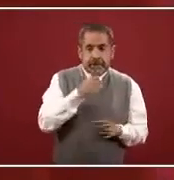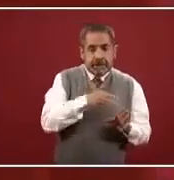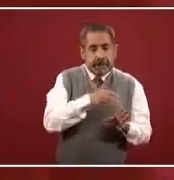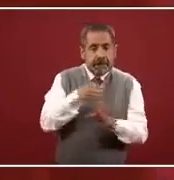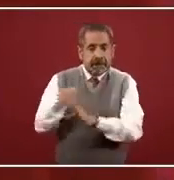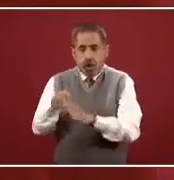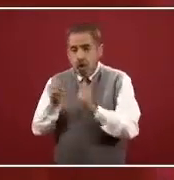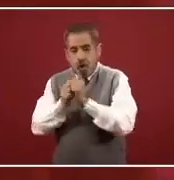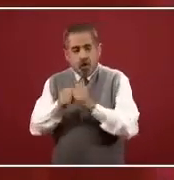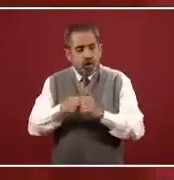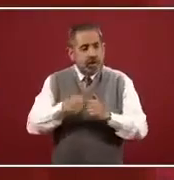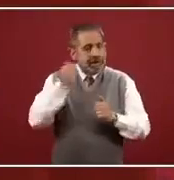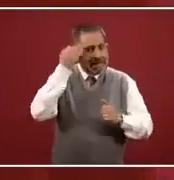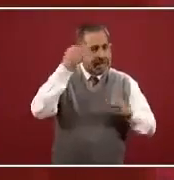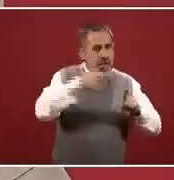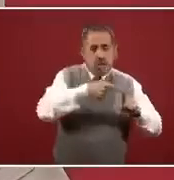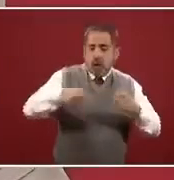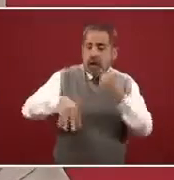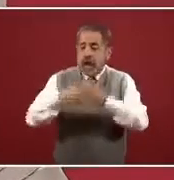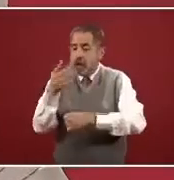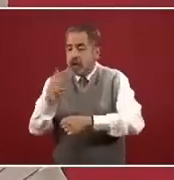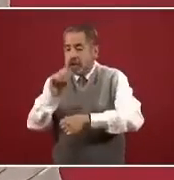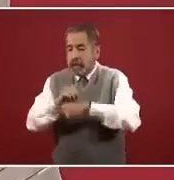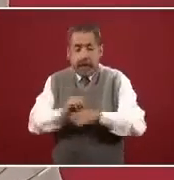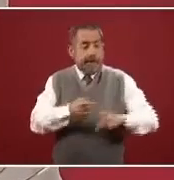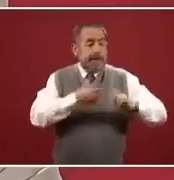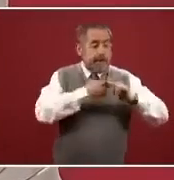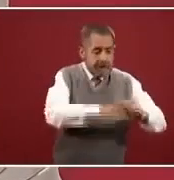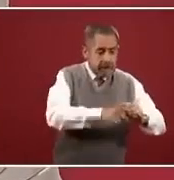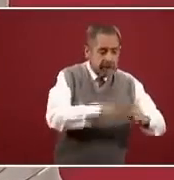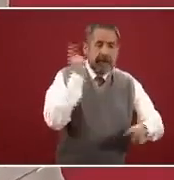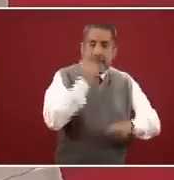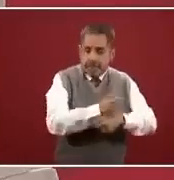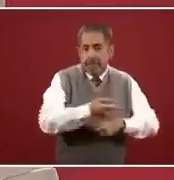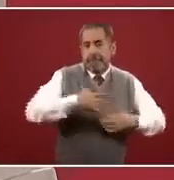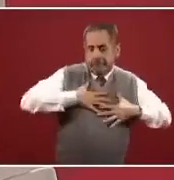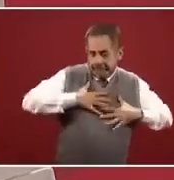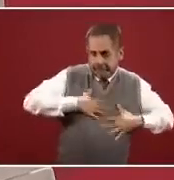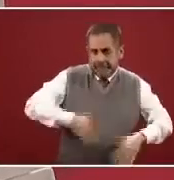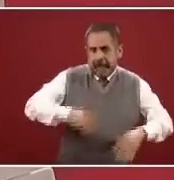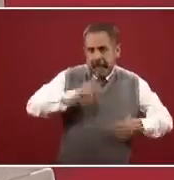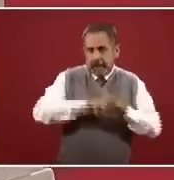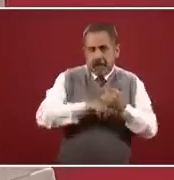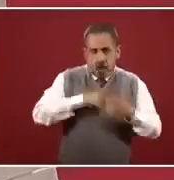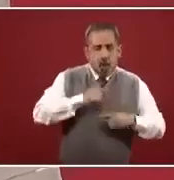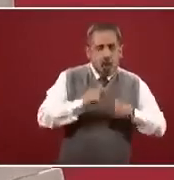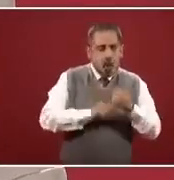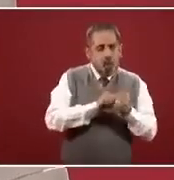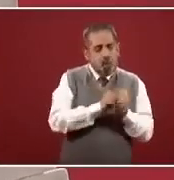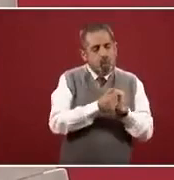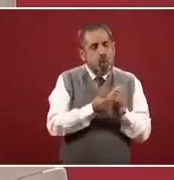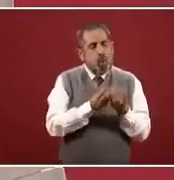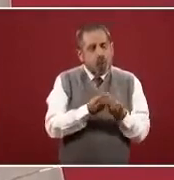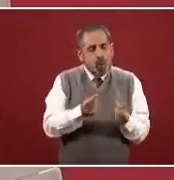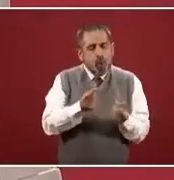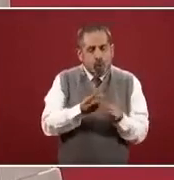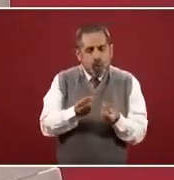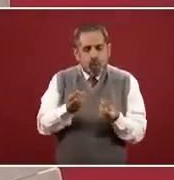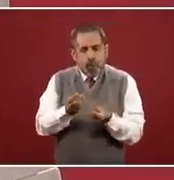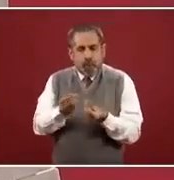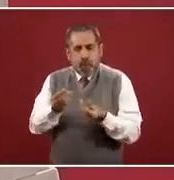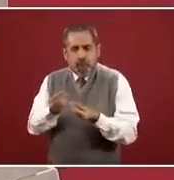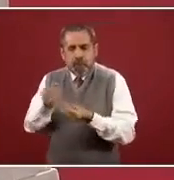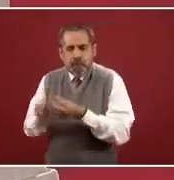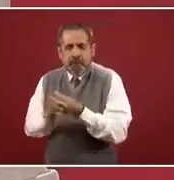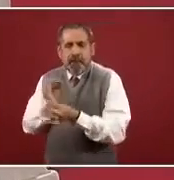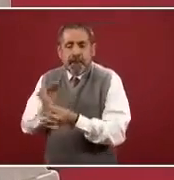clínico del paciente. El paciente a su inicio tuvo signos y síntomas de enfermedad, los cuales va resolviendo. Estos signos y síntomas de enfermedad en la mayoría